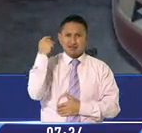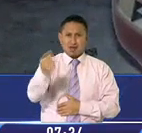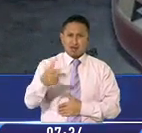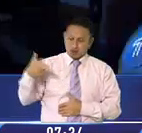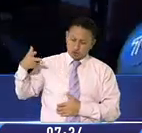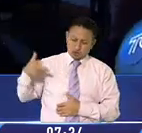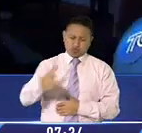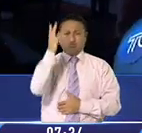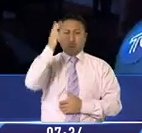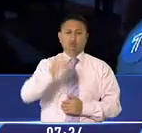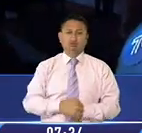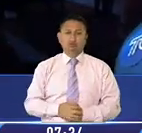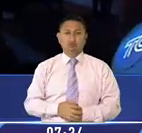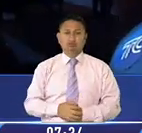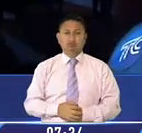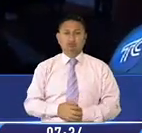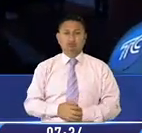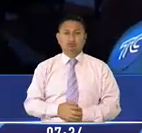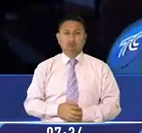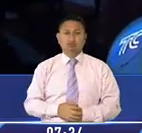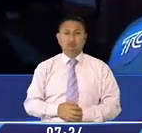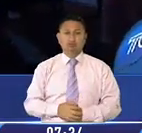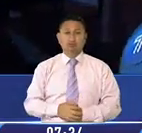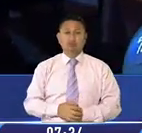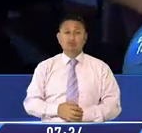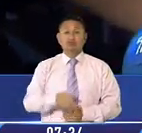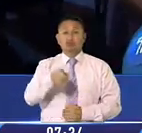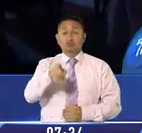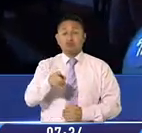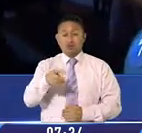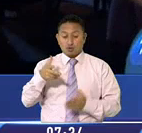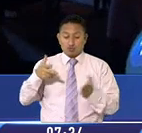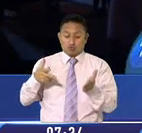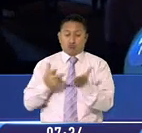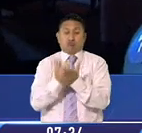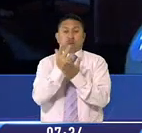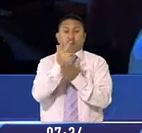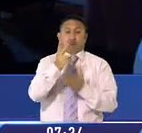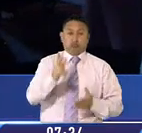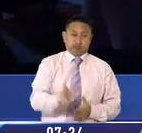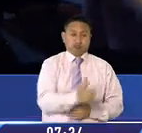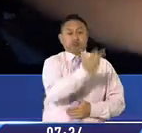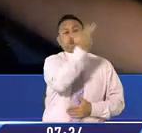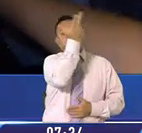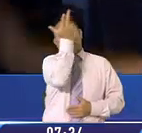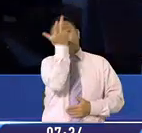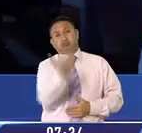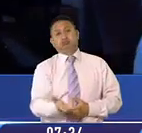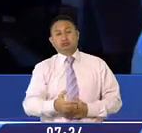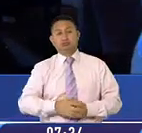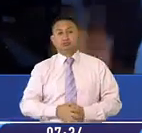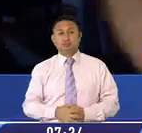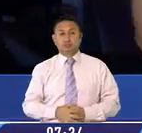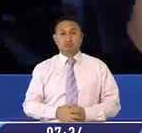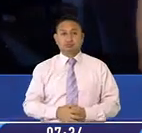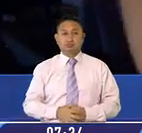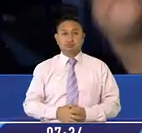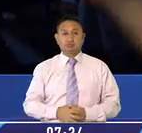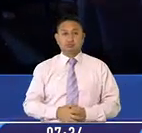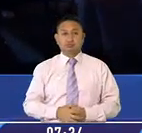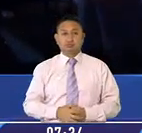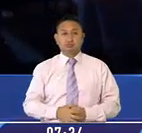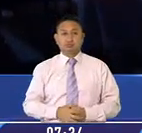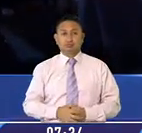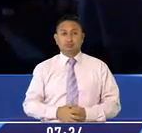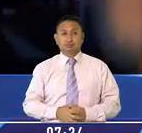de velocidad. Se subieron en el muro en medio y ahí perdieron el control y vinieron a dar acá y rebotaron acá. Se dieron como,